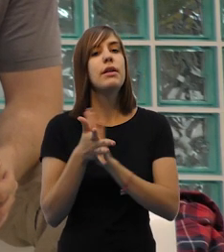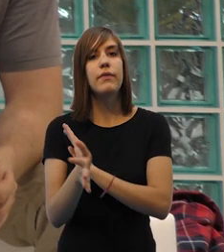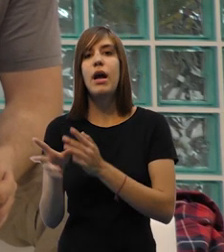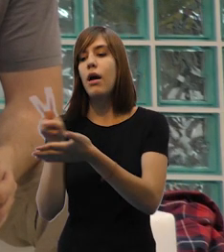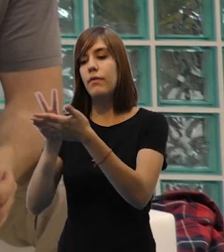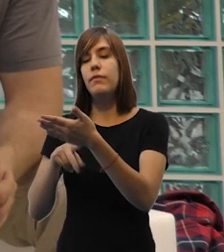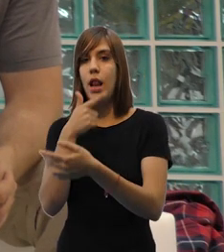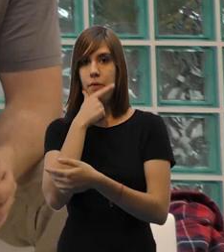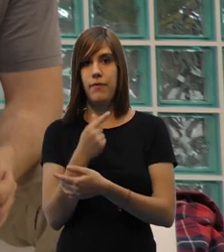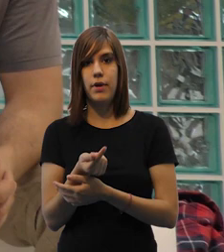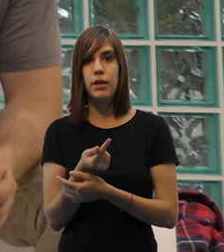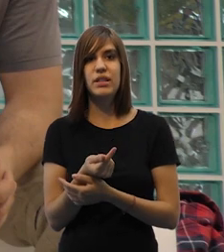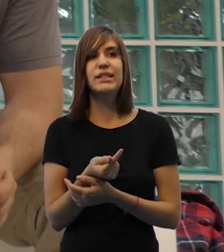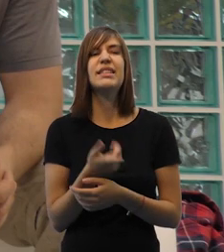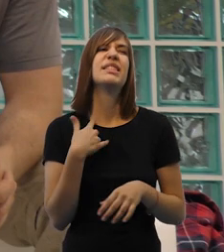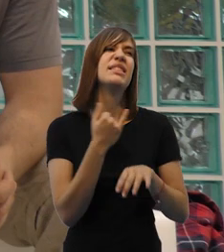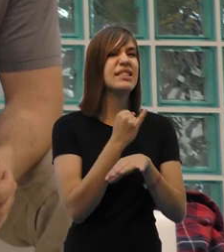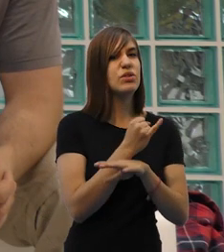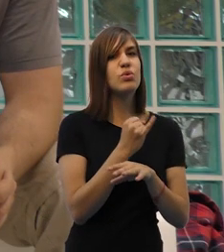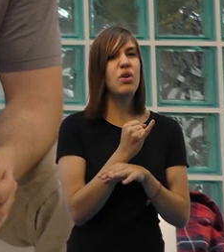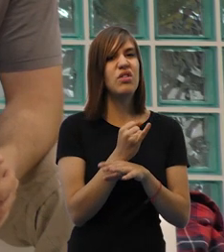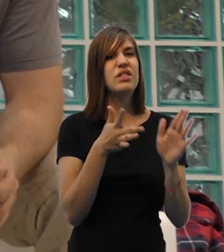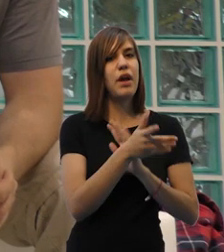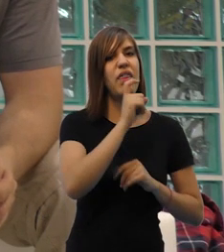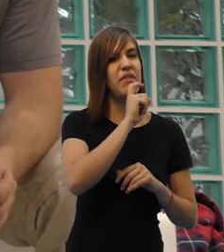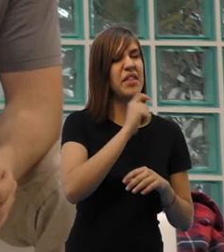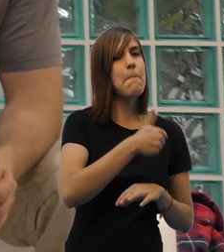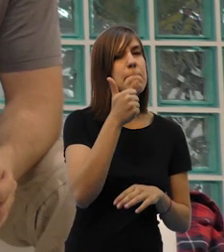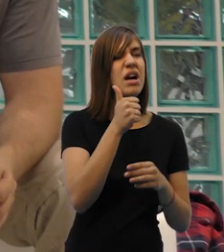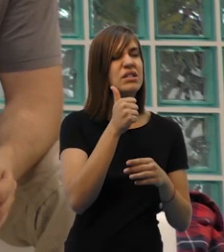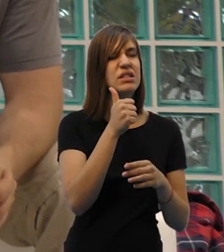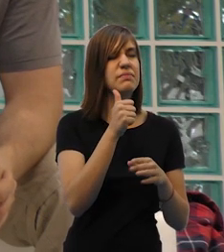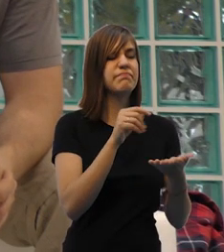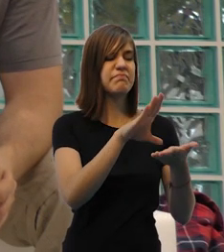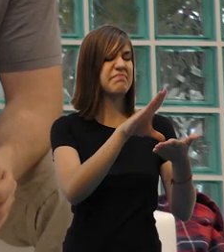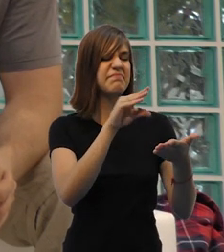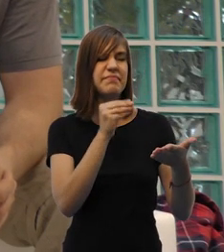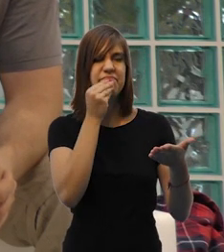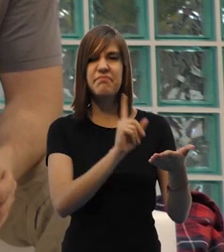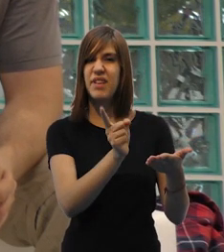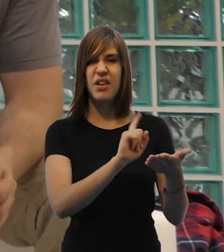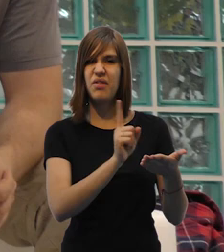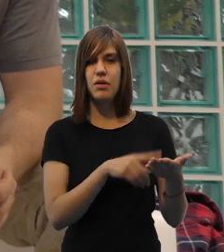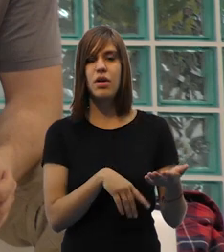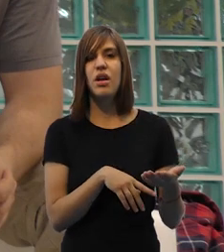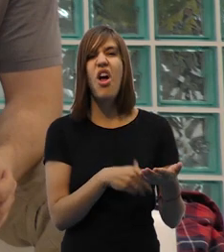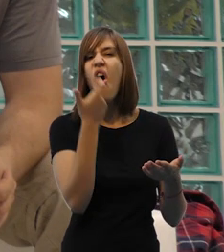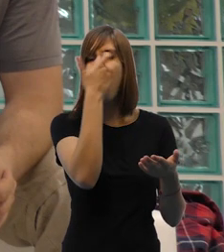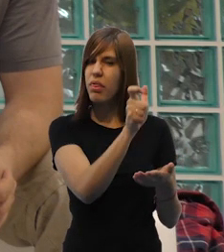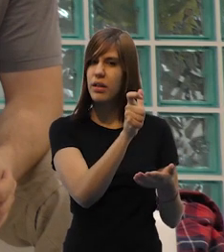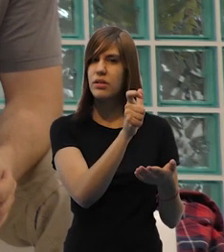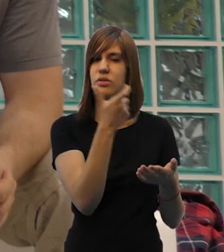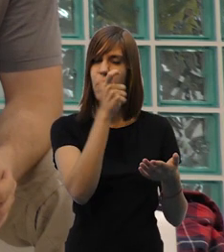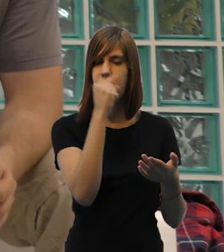fácil y allí era más complicado. No se entendía bien los términos, los conceptos,